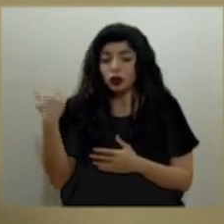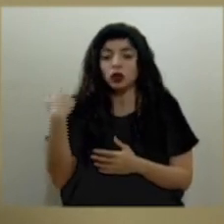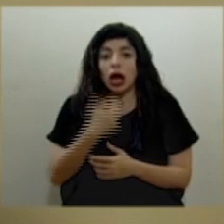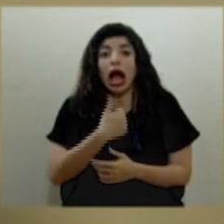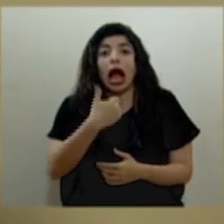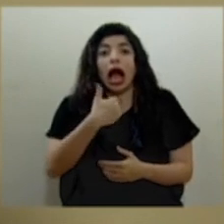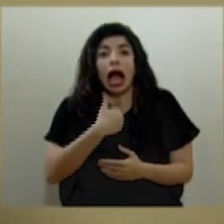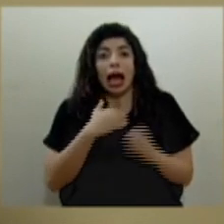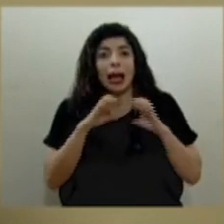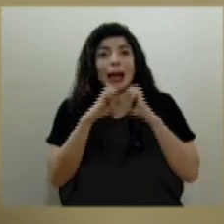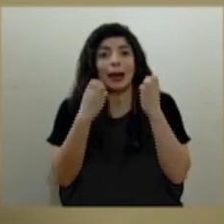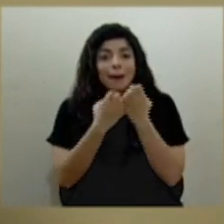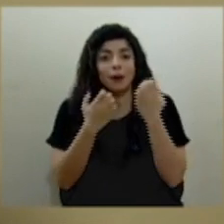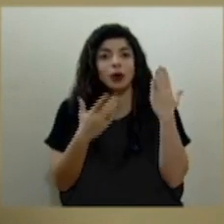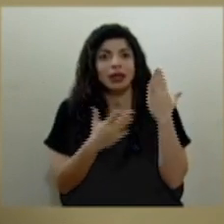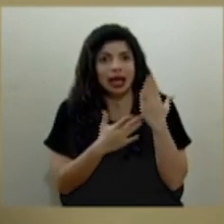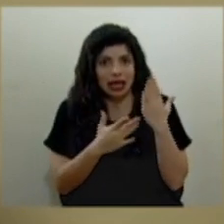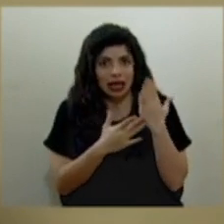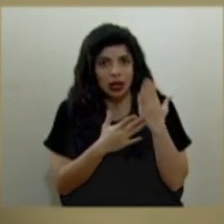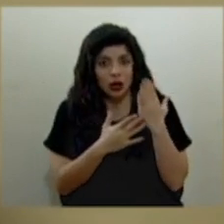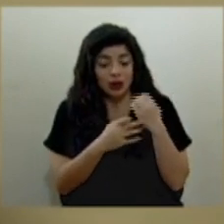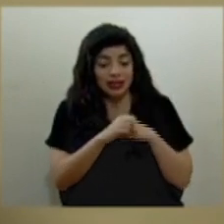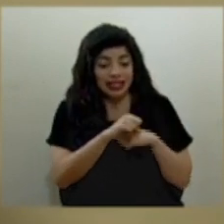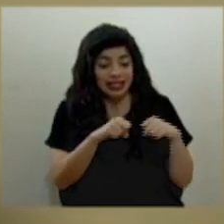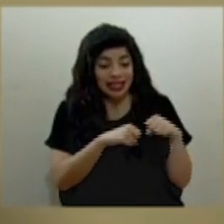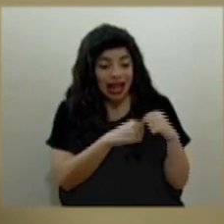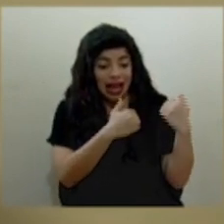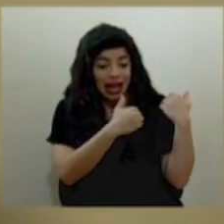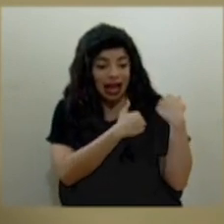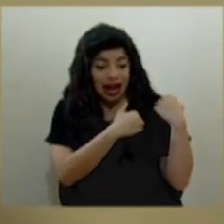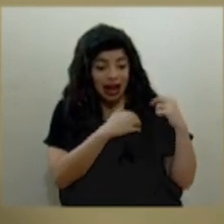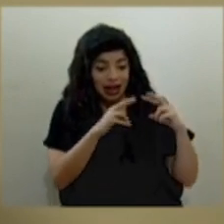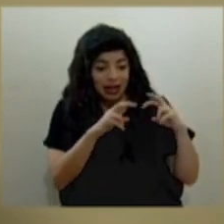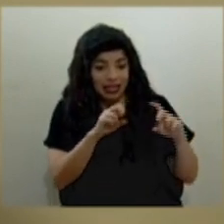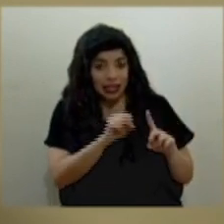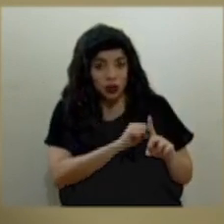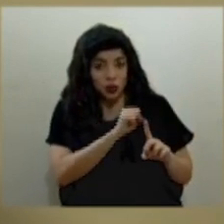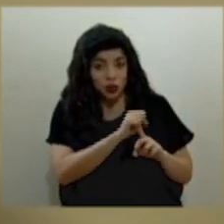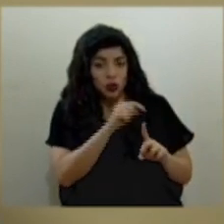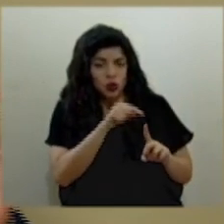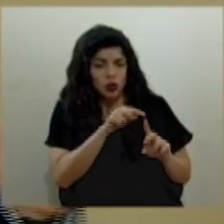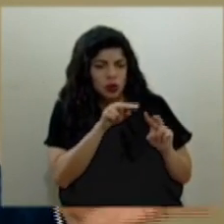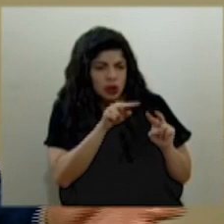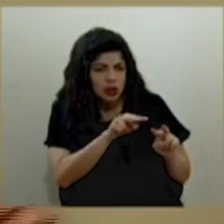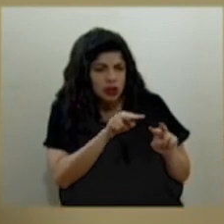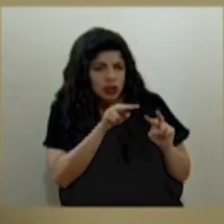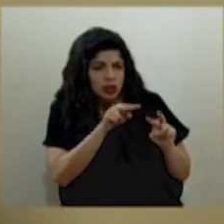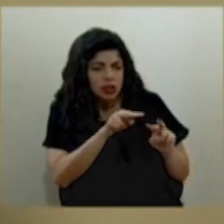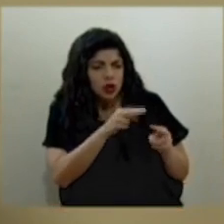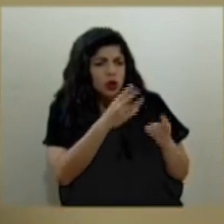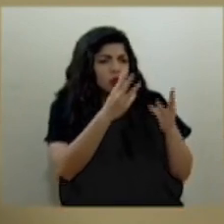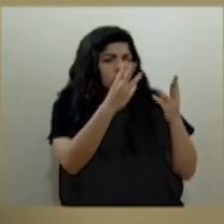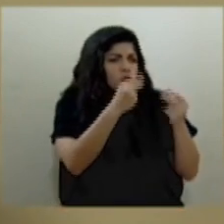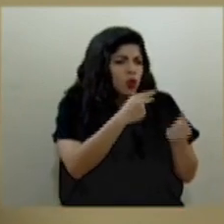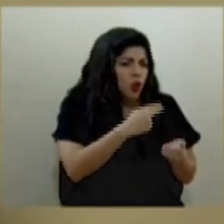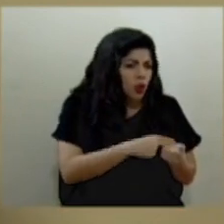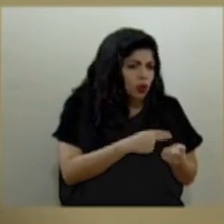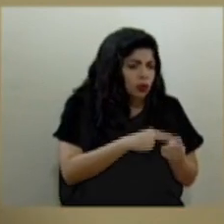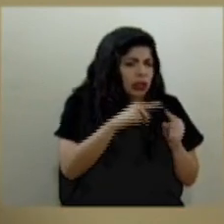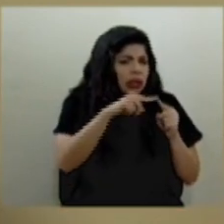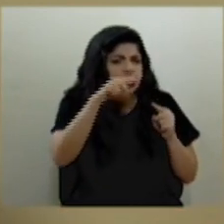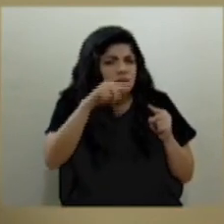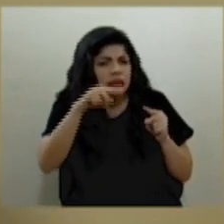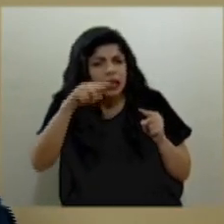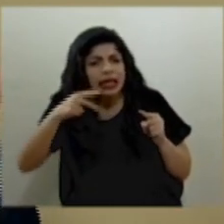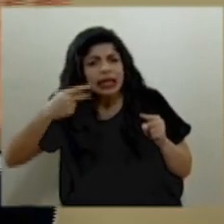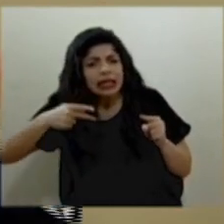un equipo técnico que desde la sala de análisis de situación monitorea no solamente el comportamiento hospitalario, sino los indicadores de